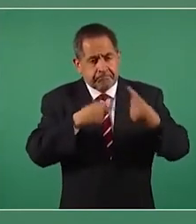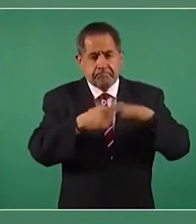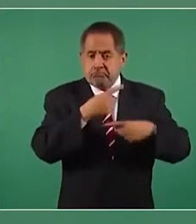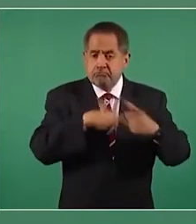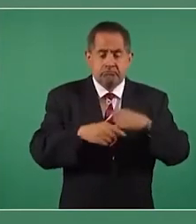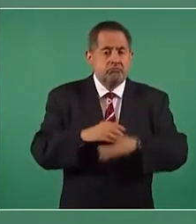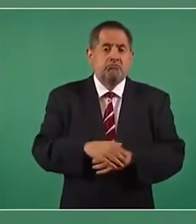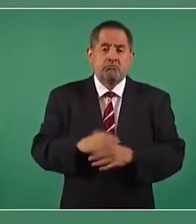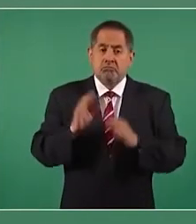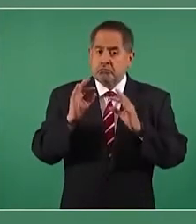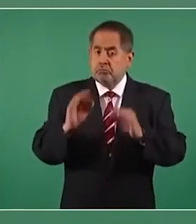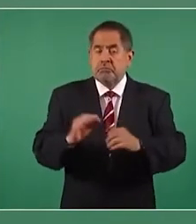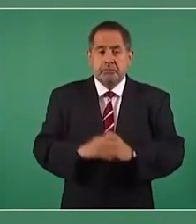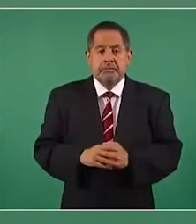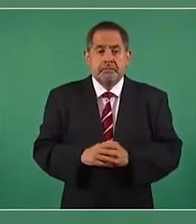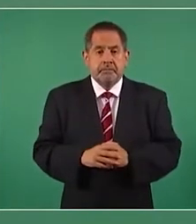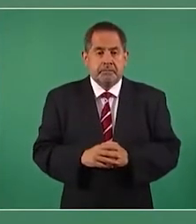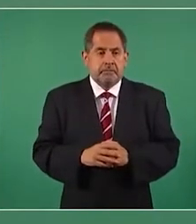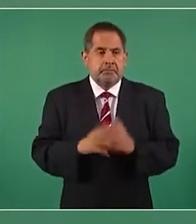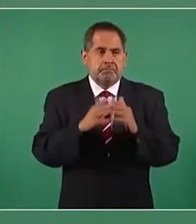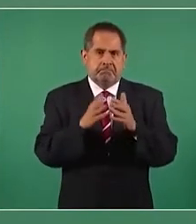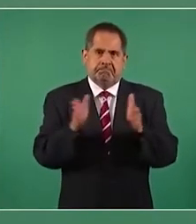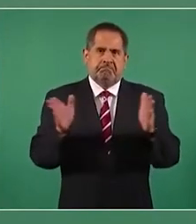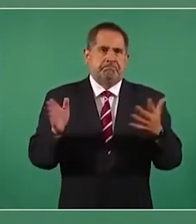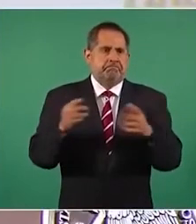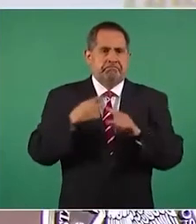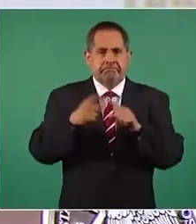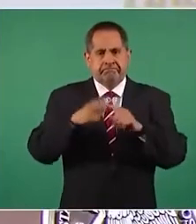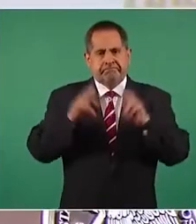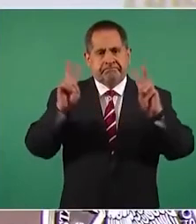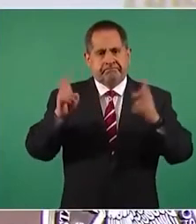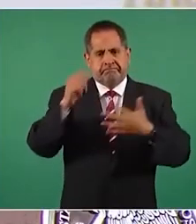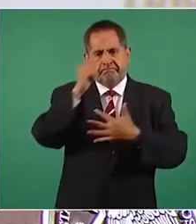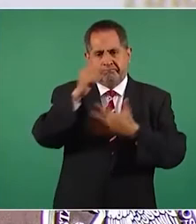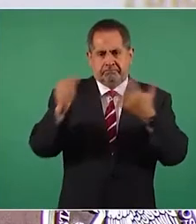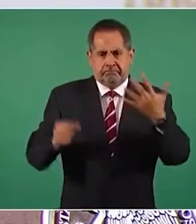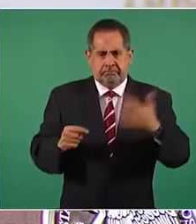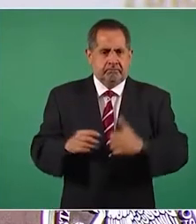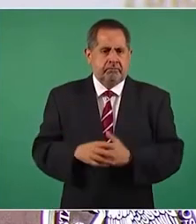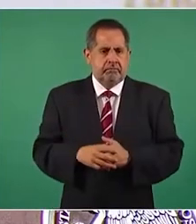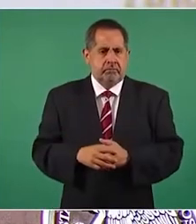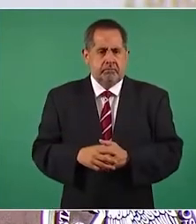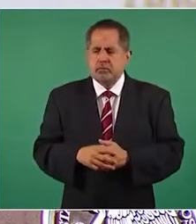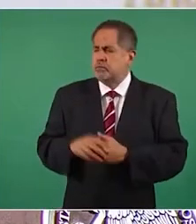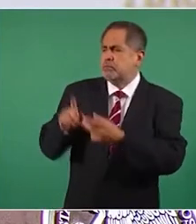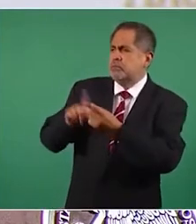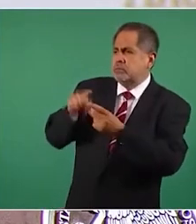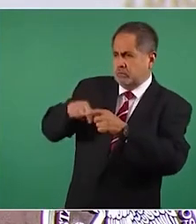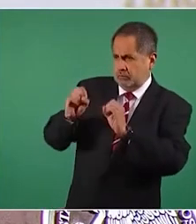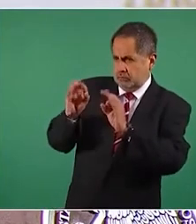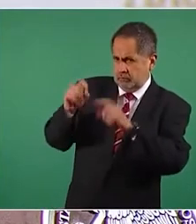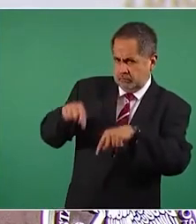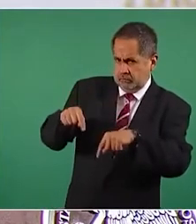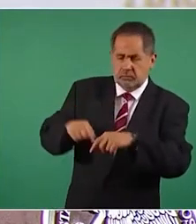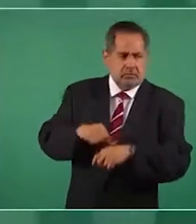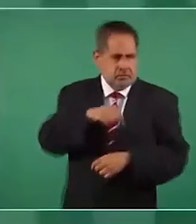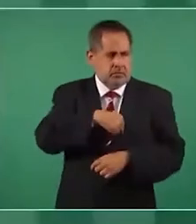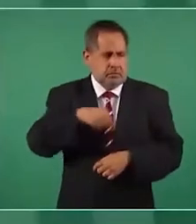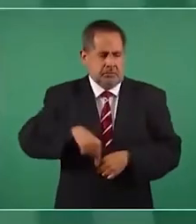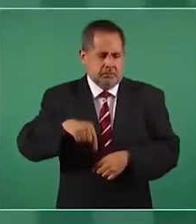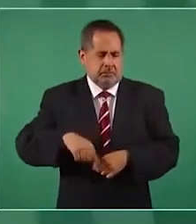Fue una conversación amplia. ¿Aquí en su despacho, presidente? Sí, sí.